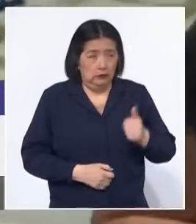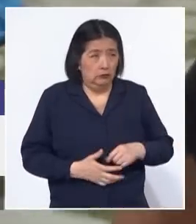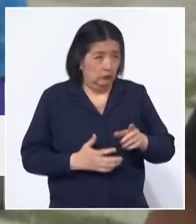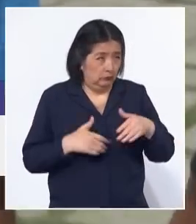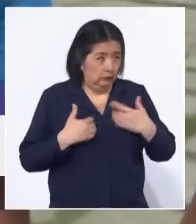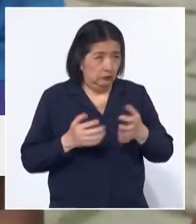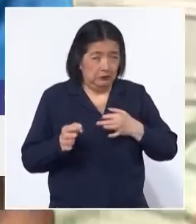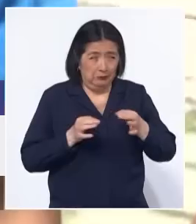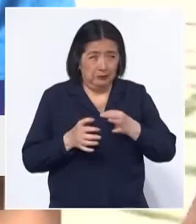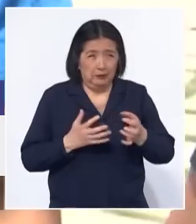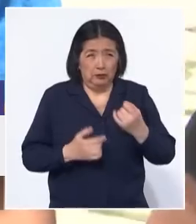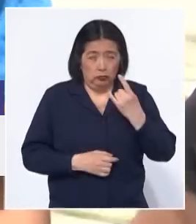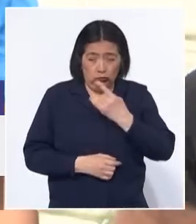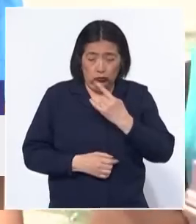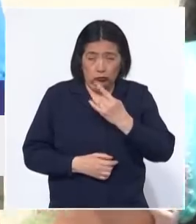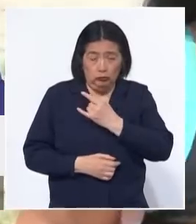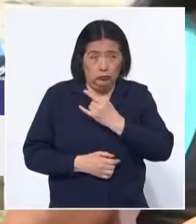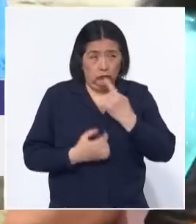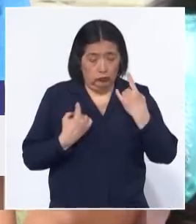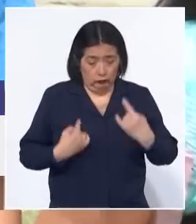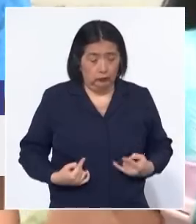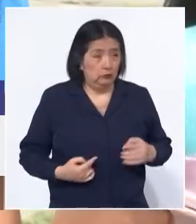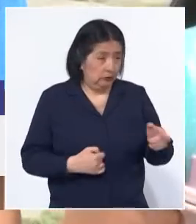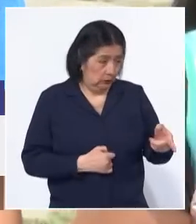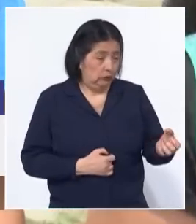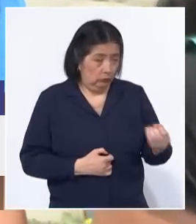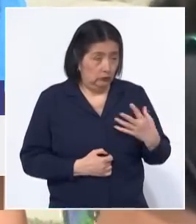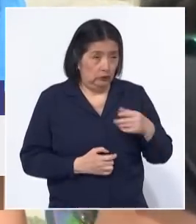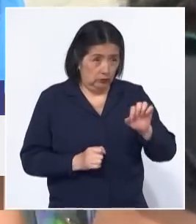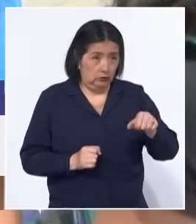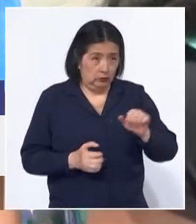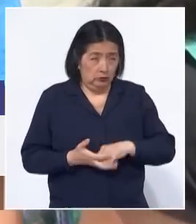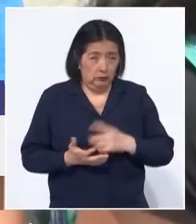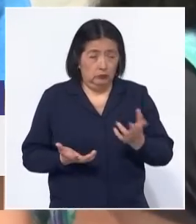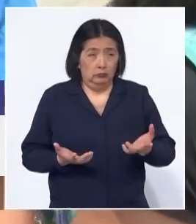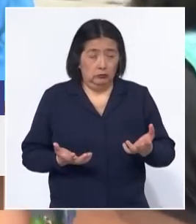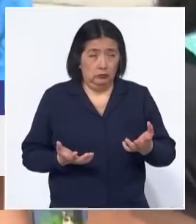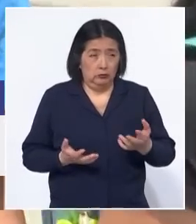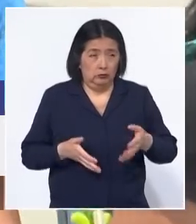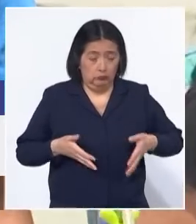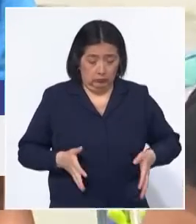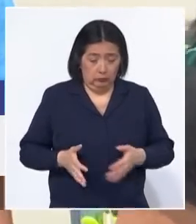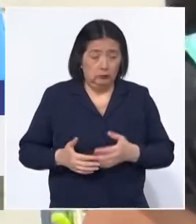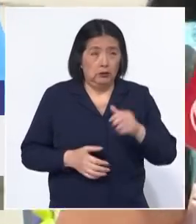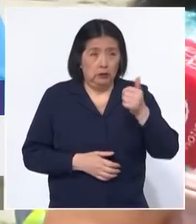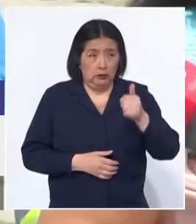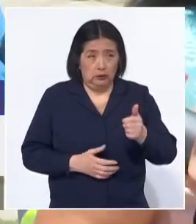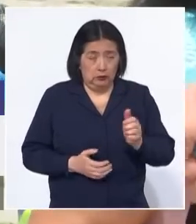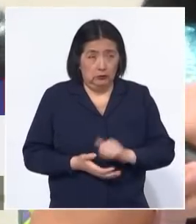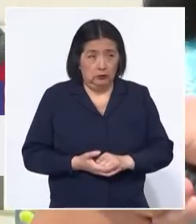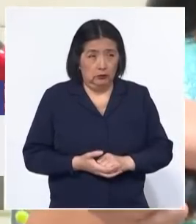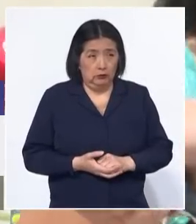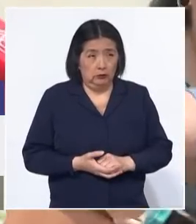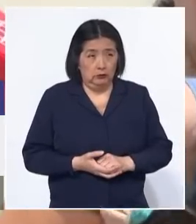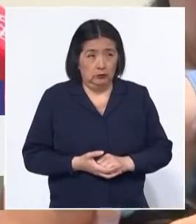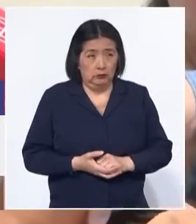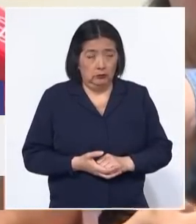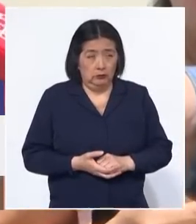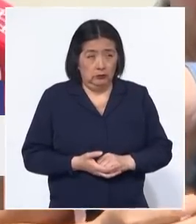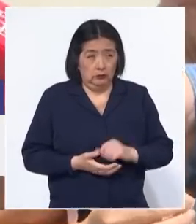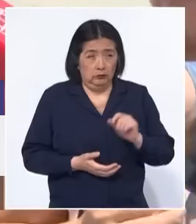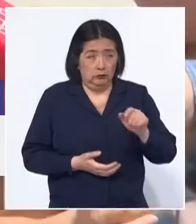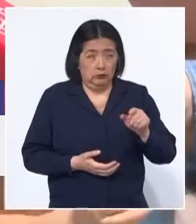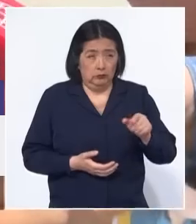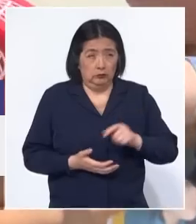puede dar quizá más detalles del uniforme? Sí, es así como usted lo brinda, una pantaloneta, buzo escolar azul. Y bueno, y